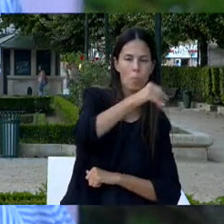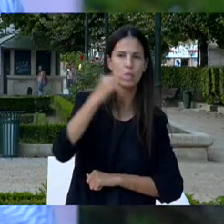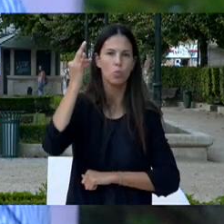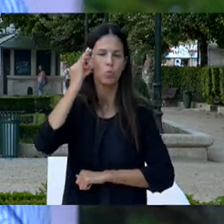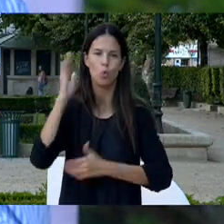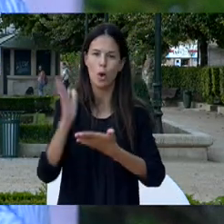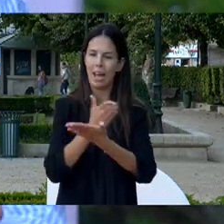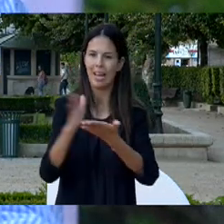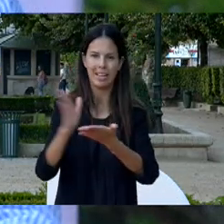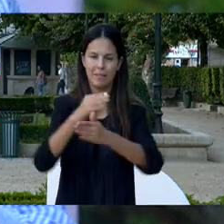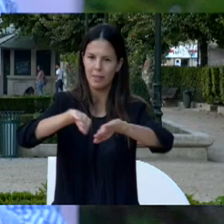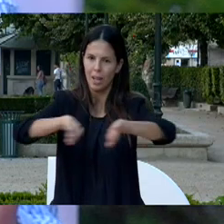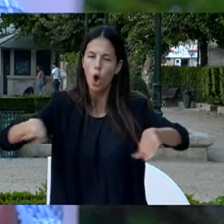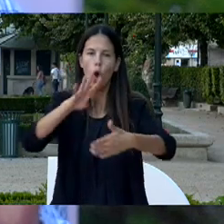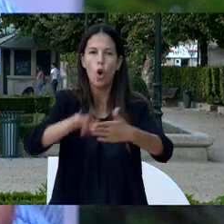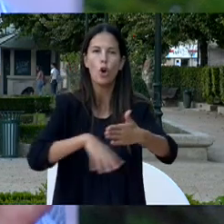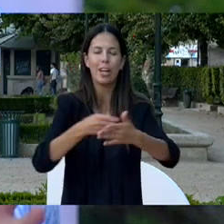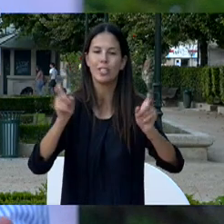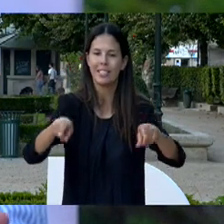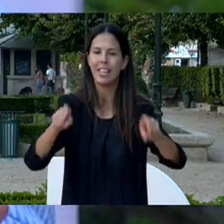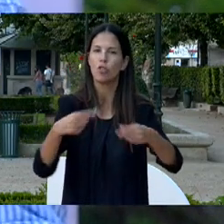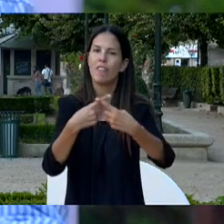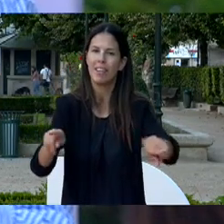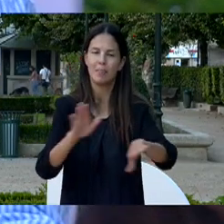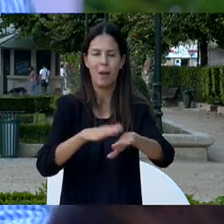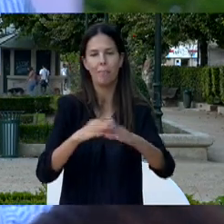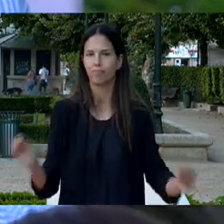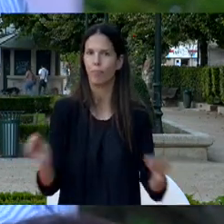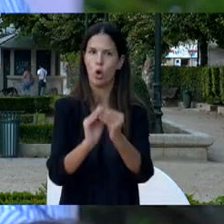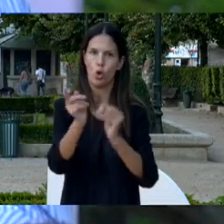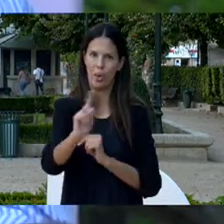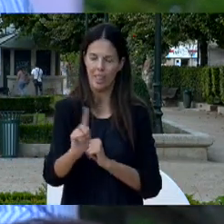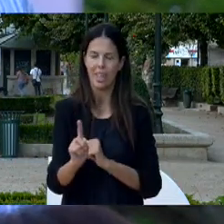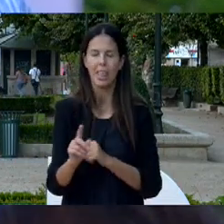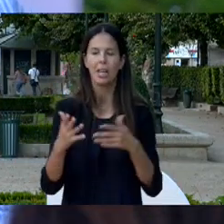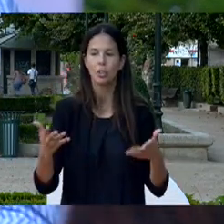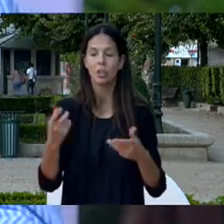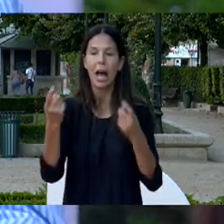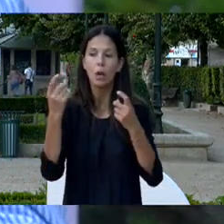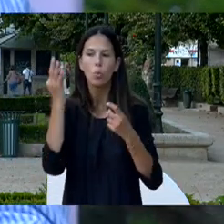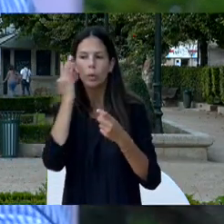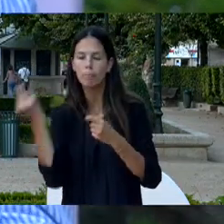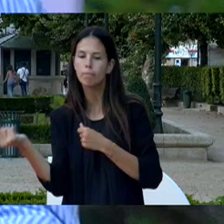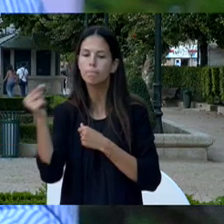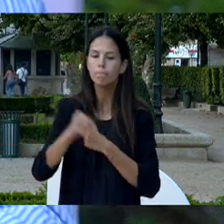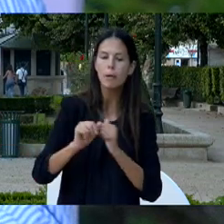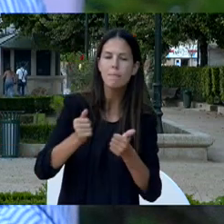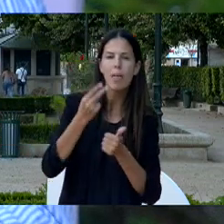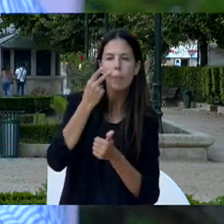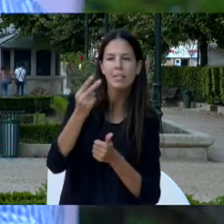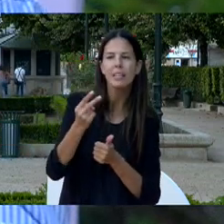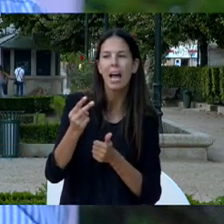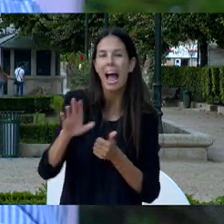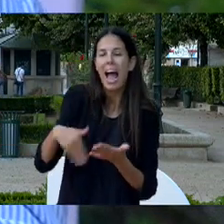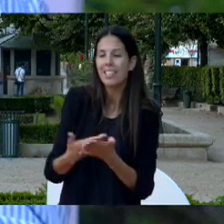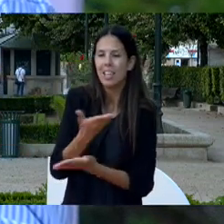con horarios do recreo distintos para que nin se toparan. Trae alumnas ao centro, empeza a visitar, pero